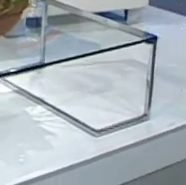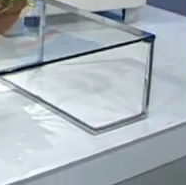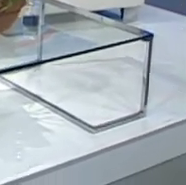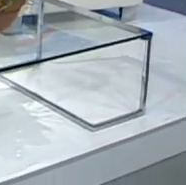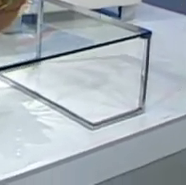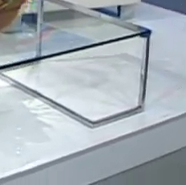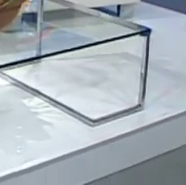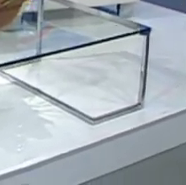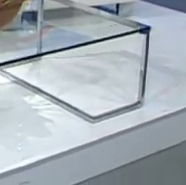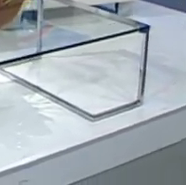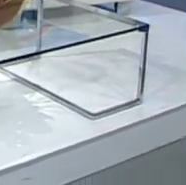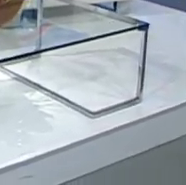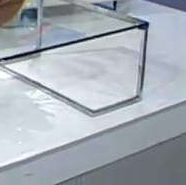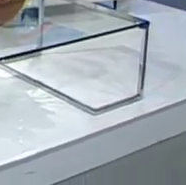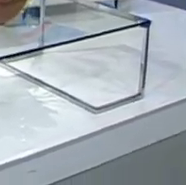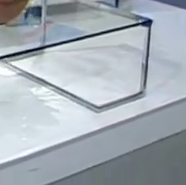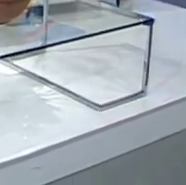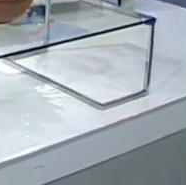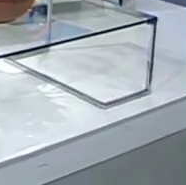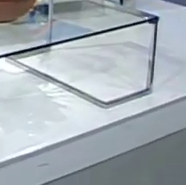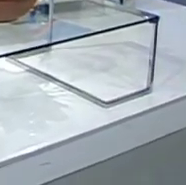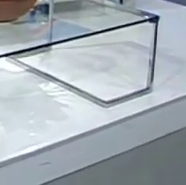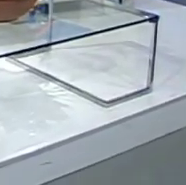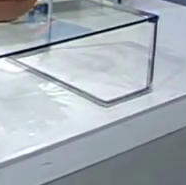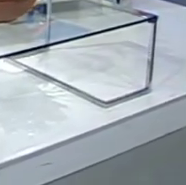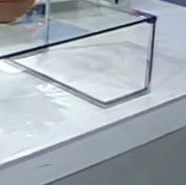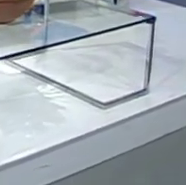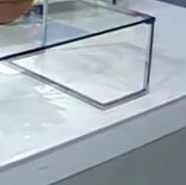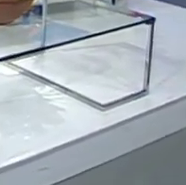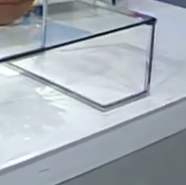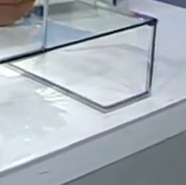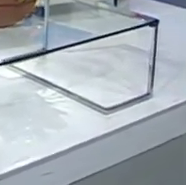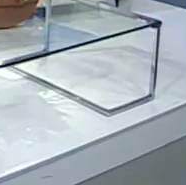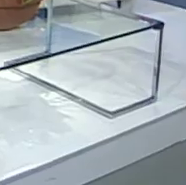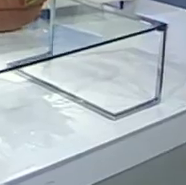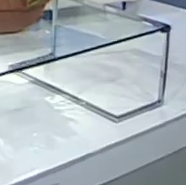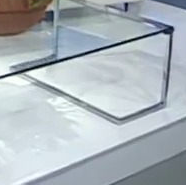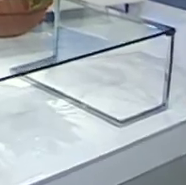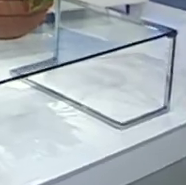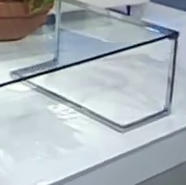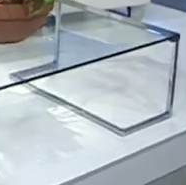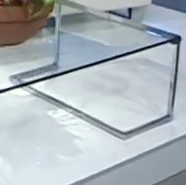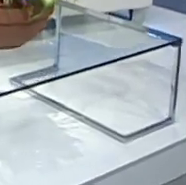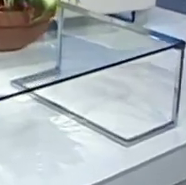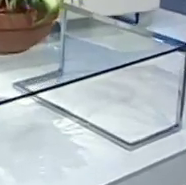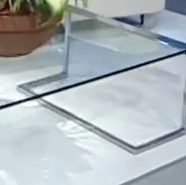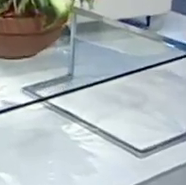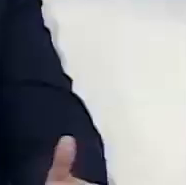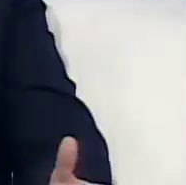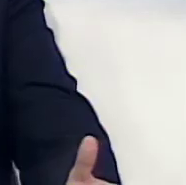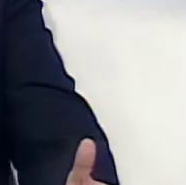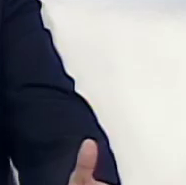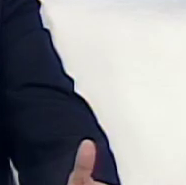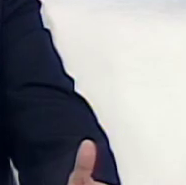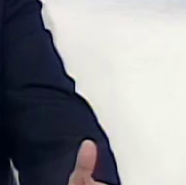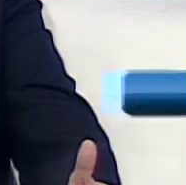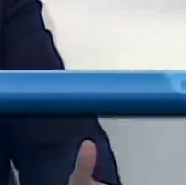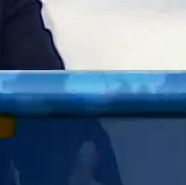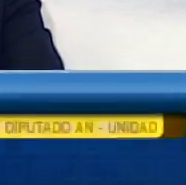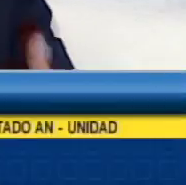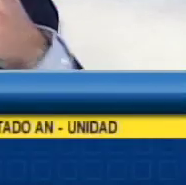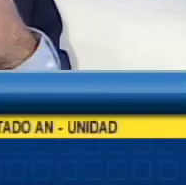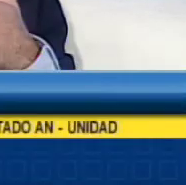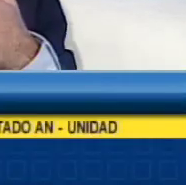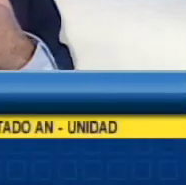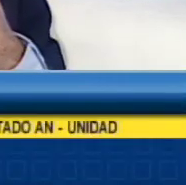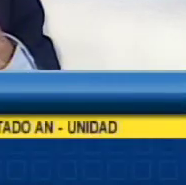las televisoras. Bueno, es que procurando la paz también en ese ámbito. El primer tema del respeto es que nadie es dueño de Venezuela.